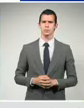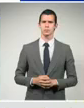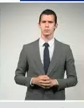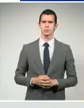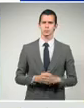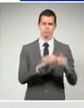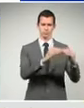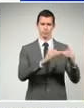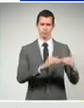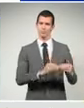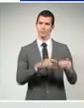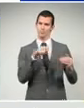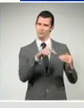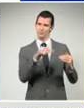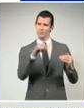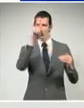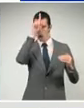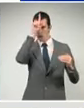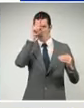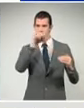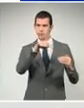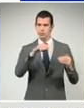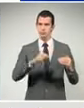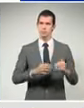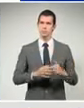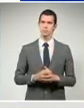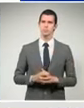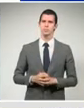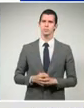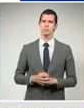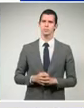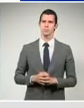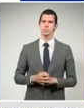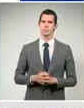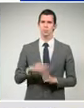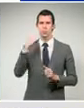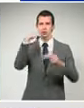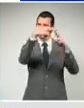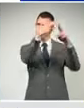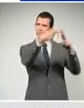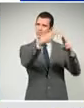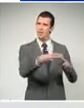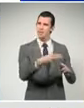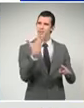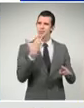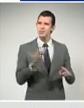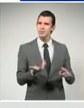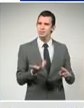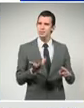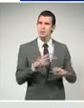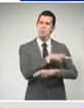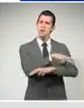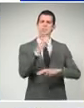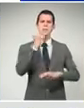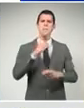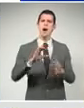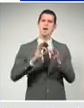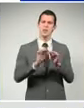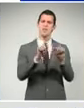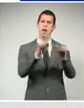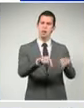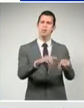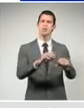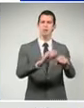Alemania. Son, reitero, los países que en este orden que acabo de decir han aportado